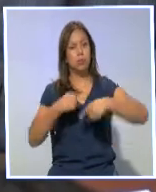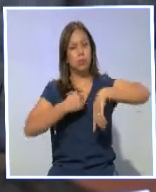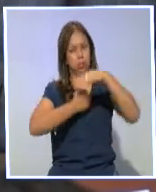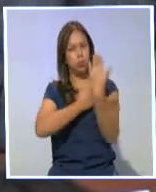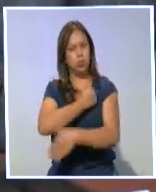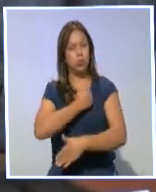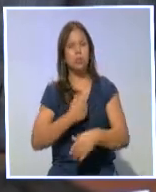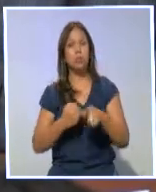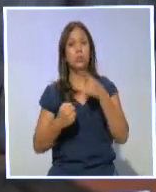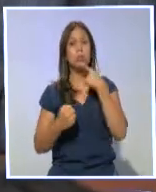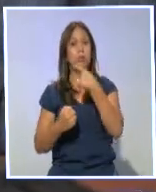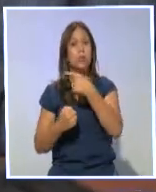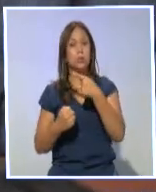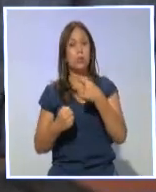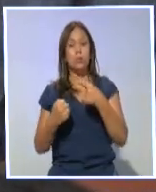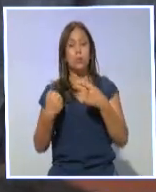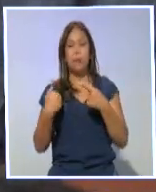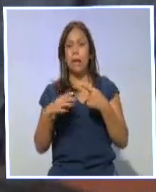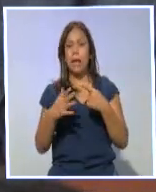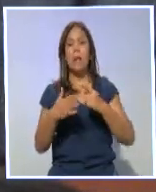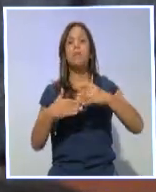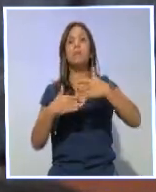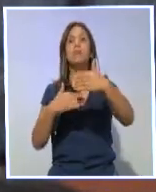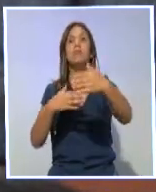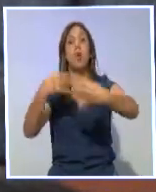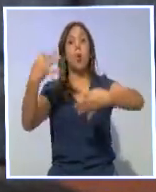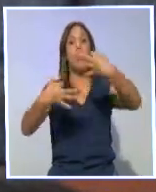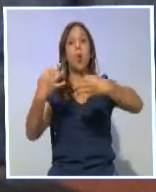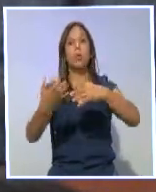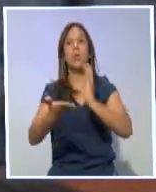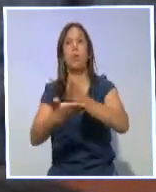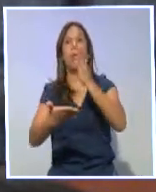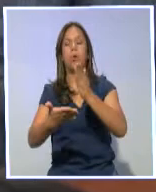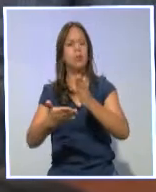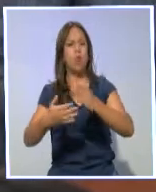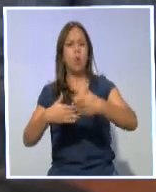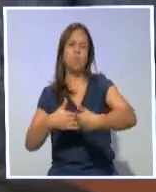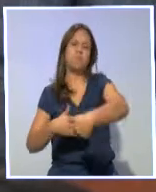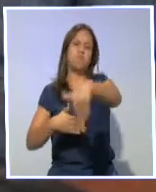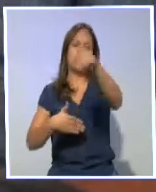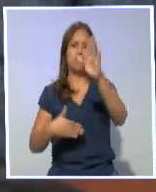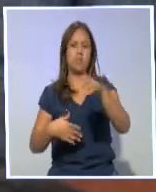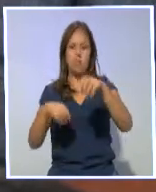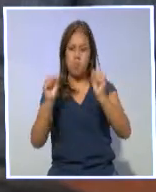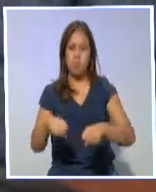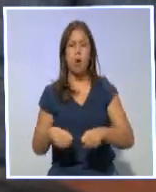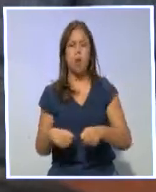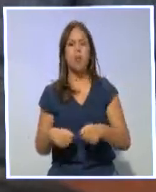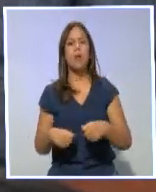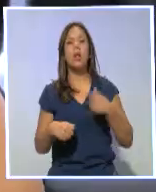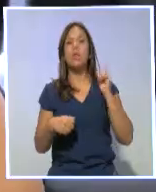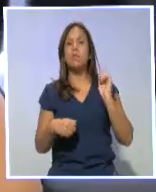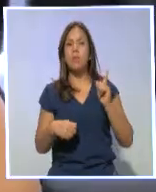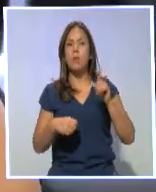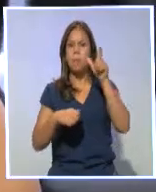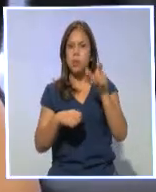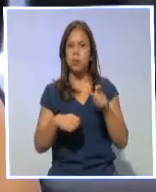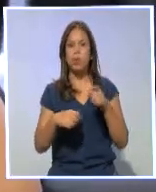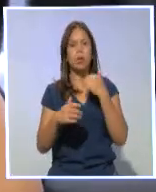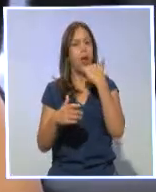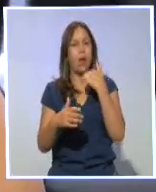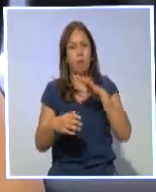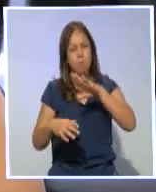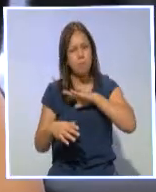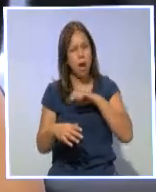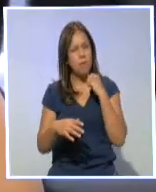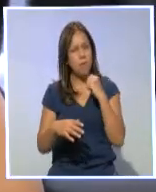sean contra la violencia de los niños sean imprescriptibles. No solamente esto debe ser para los autores, sino para los coautores y los cómplices y encubridores. Comprometernos